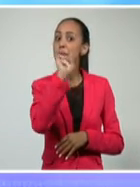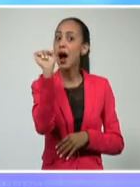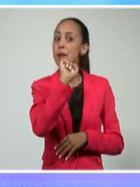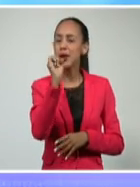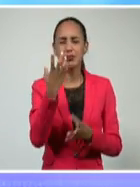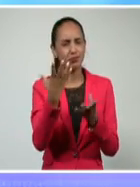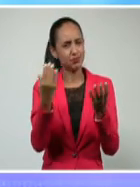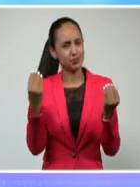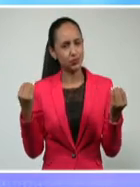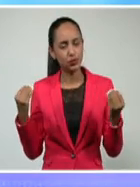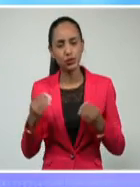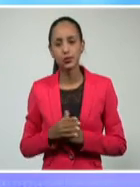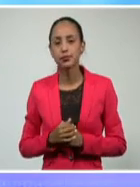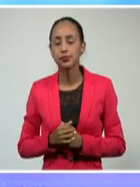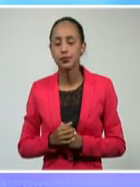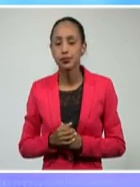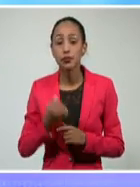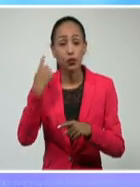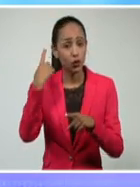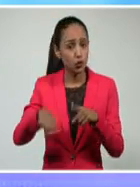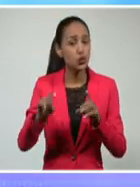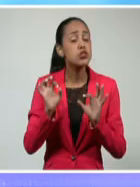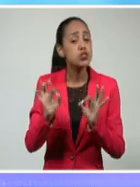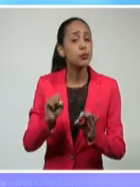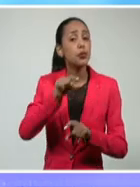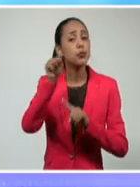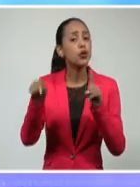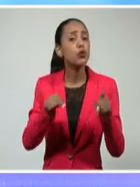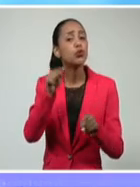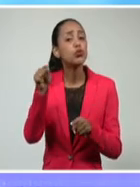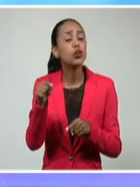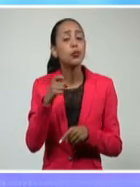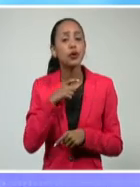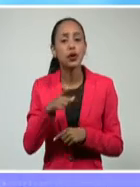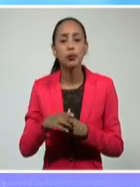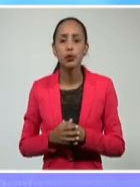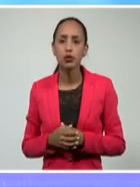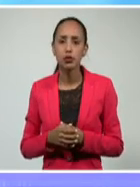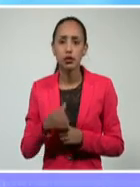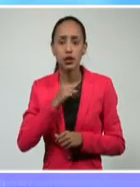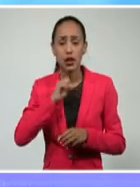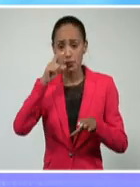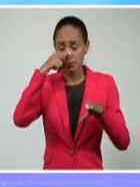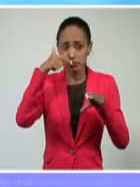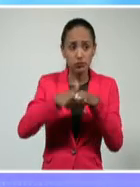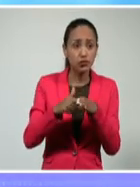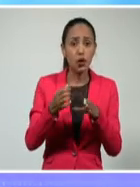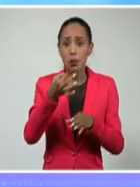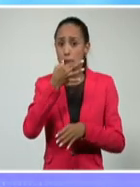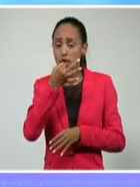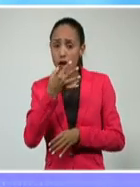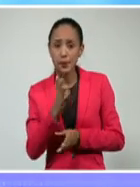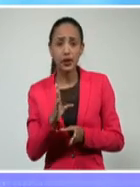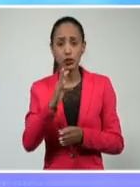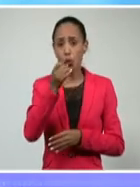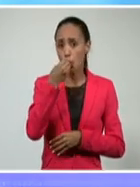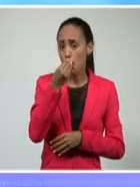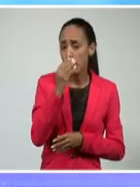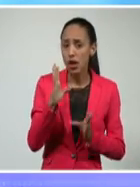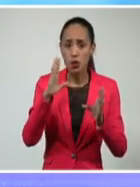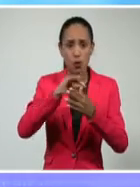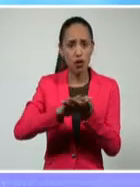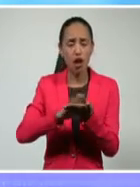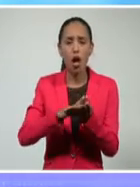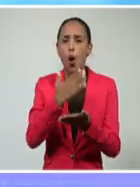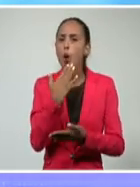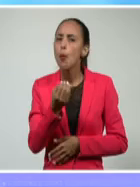elegimos. Y lo otro que uno siempre se pregunta, si han pretendido dejarnos sin combustible, sin medicamentos, sin comida, ¿cómo ha sido